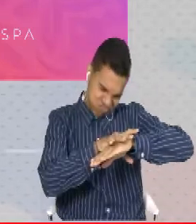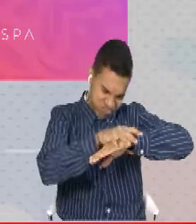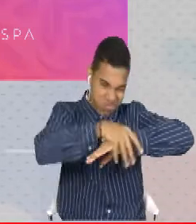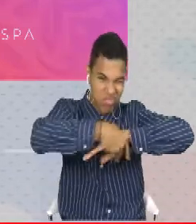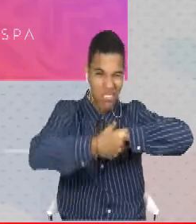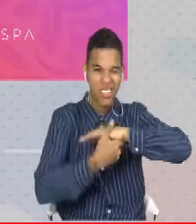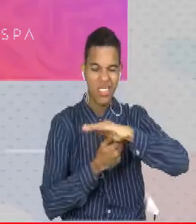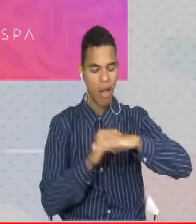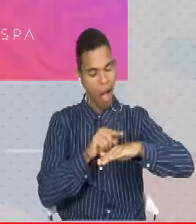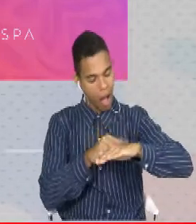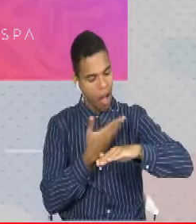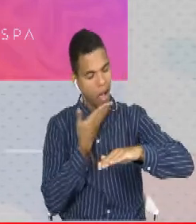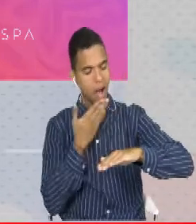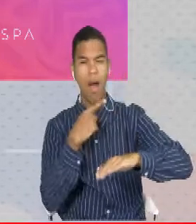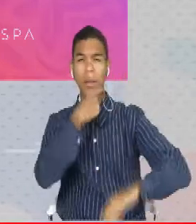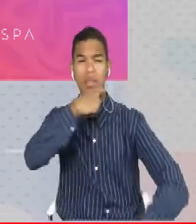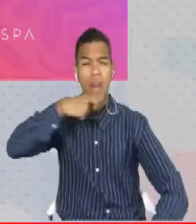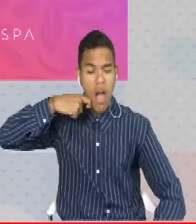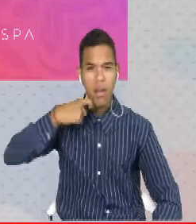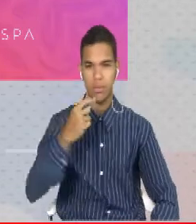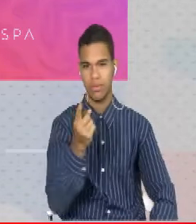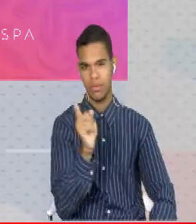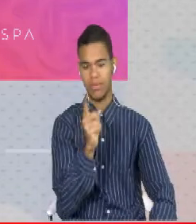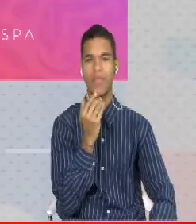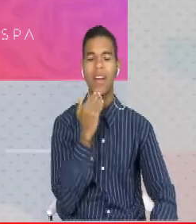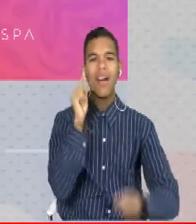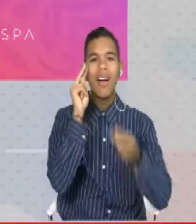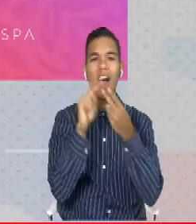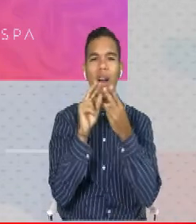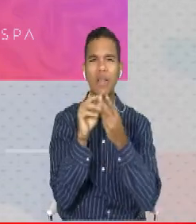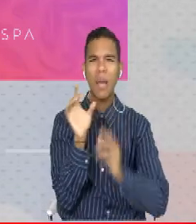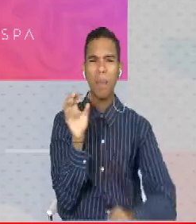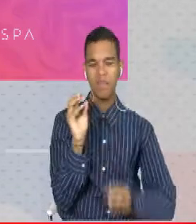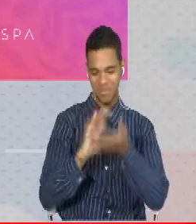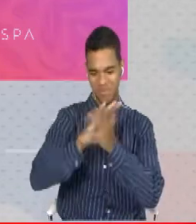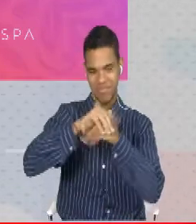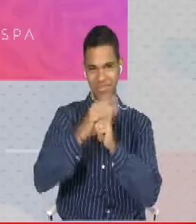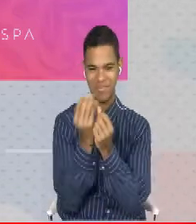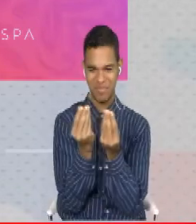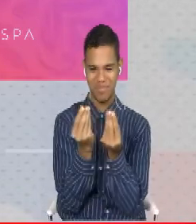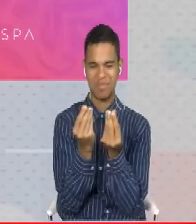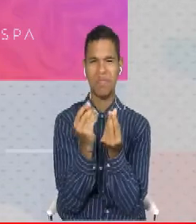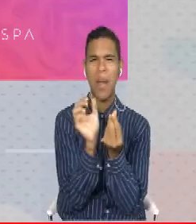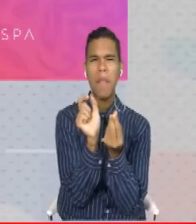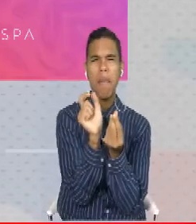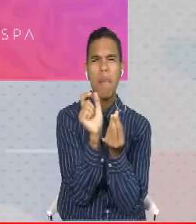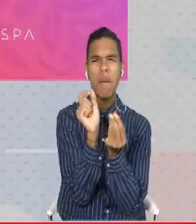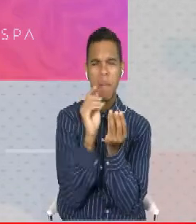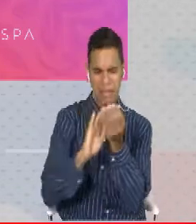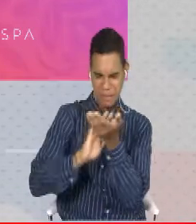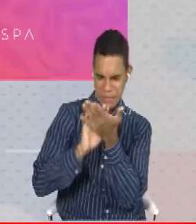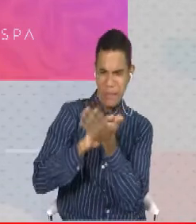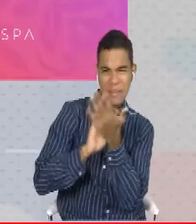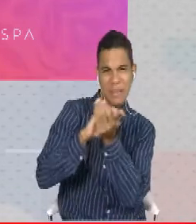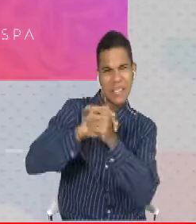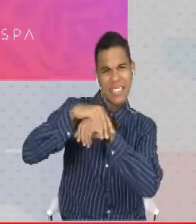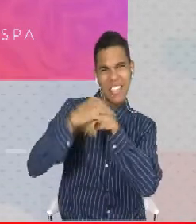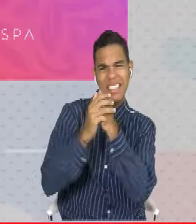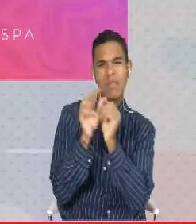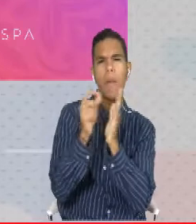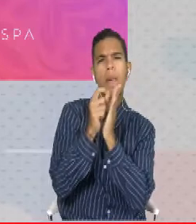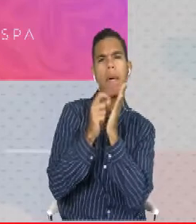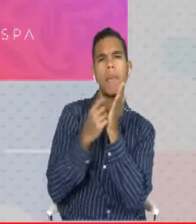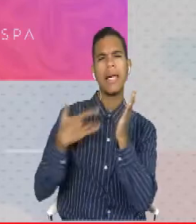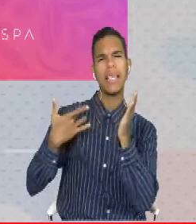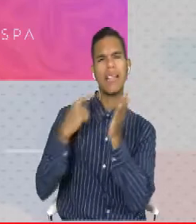Tenemos exfoliaciones desde muy superficiales hasta exfoliaciones que tocan un poco más la dermis en su profundidad y nos va a ayudar a